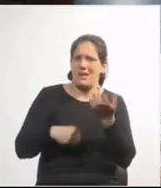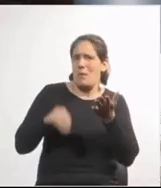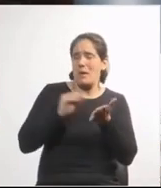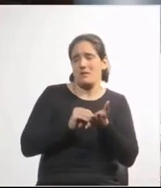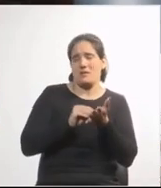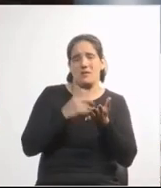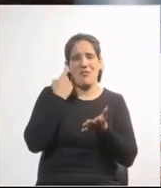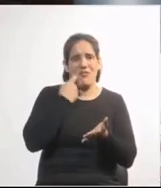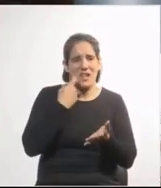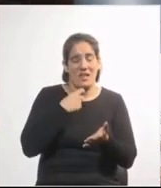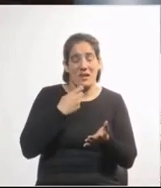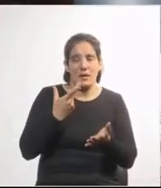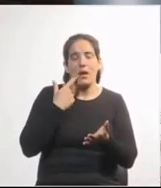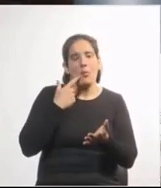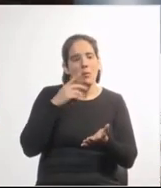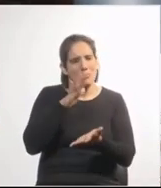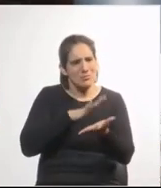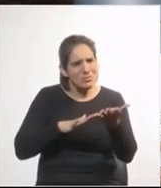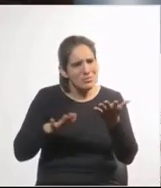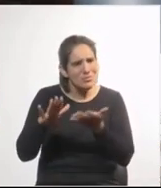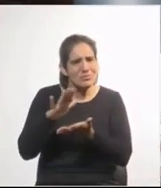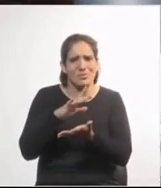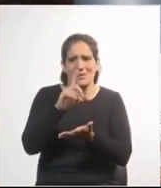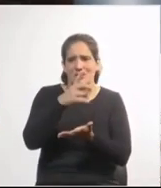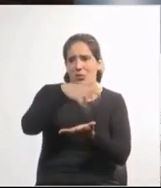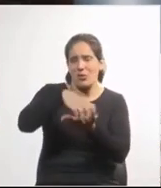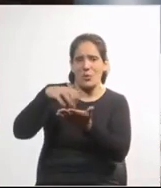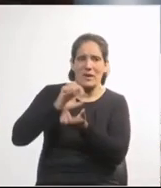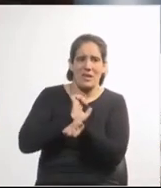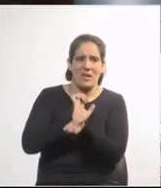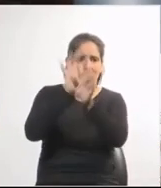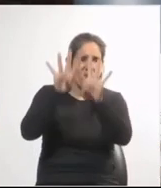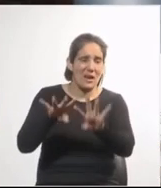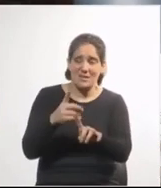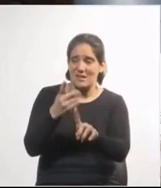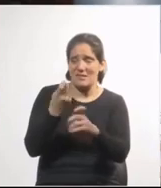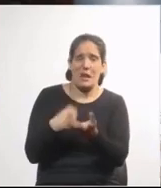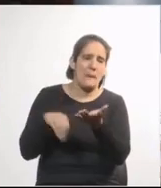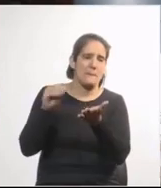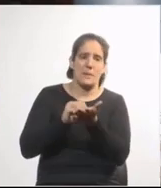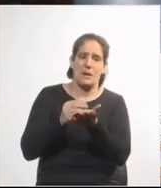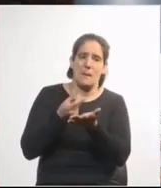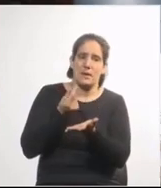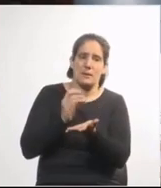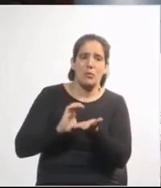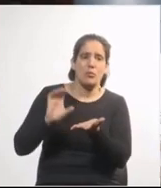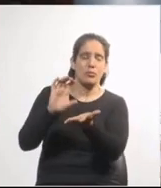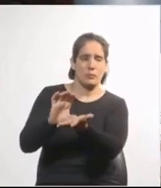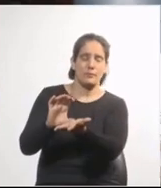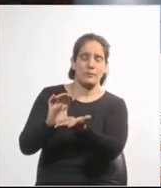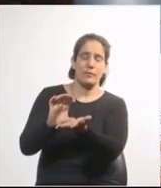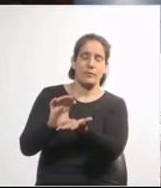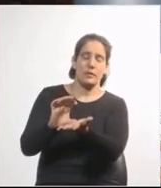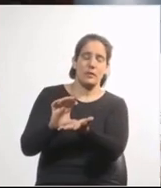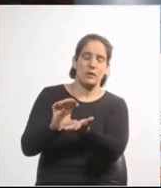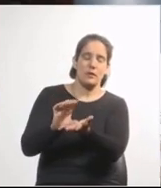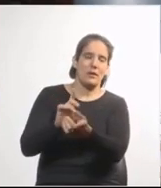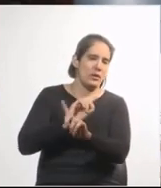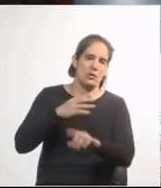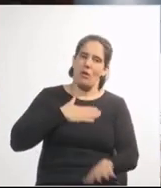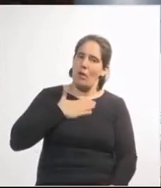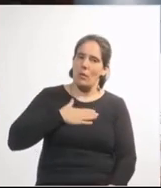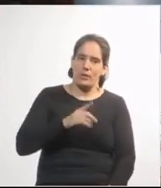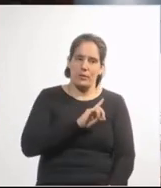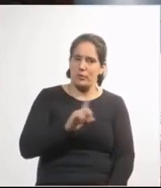insuficiencia ante la grave situación en que se encuentran esos centros de reclusión y de que no compartimos la